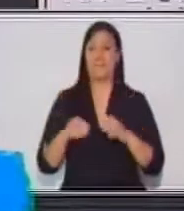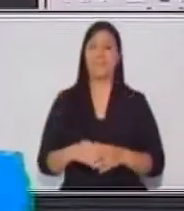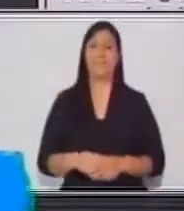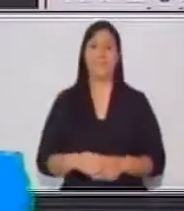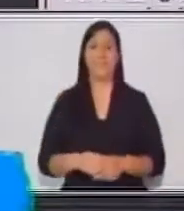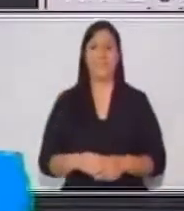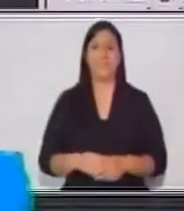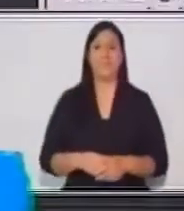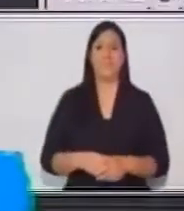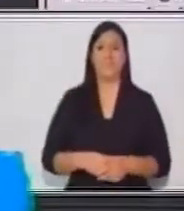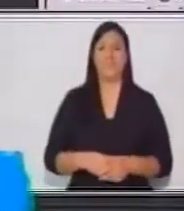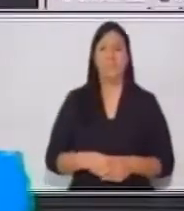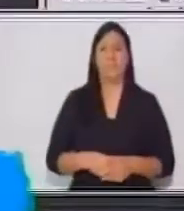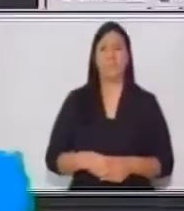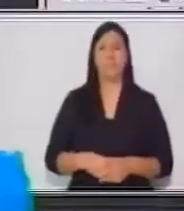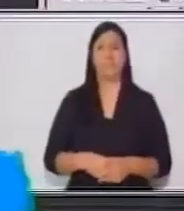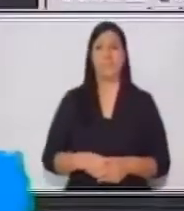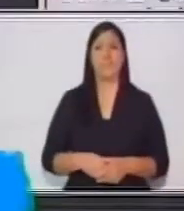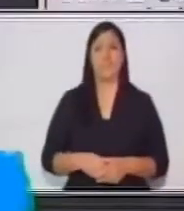Y para